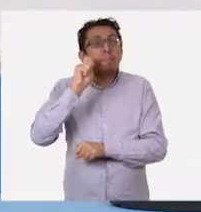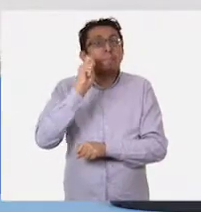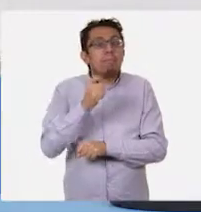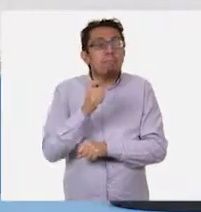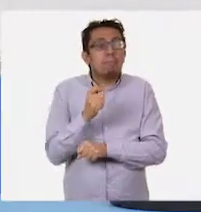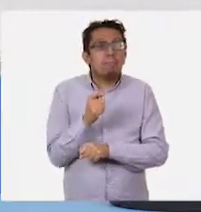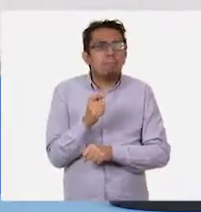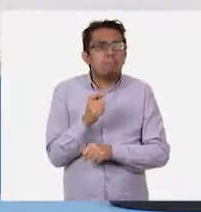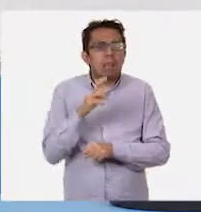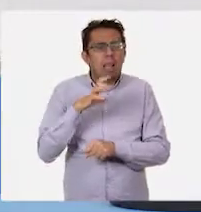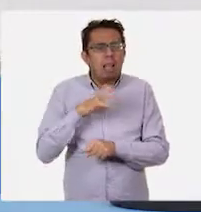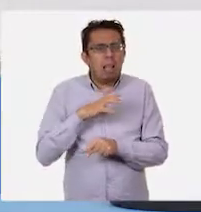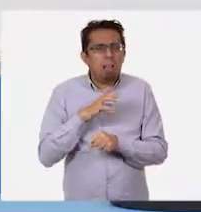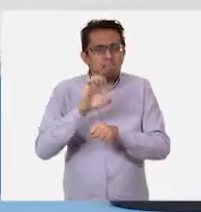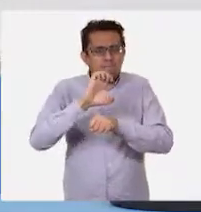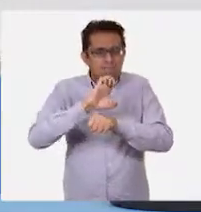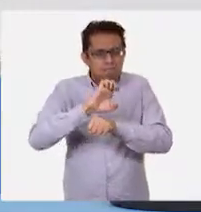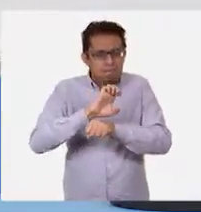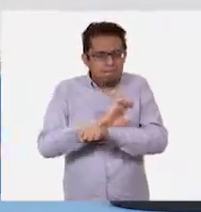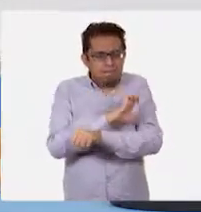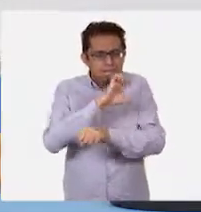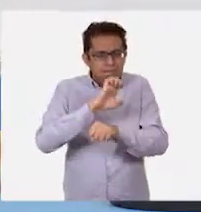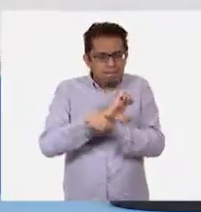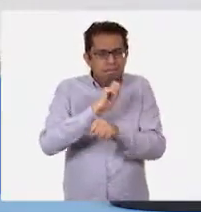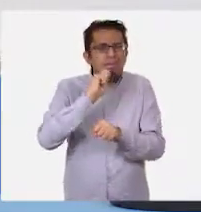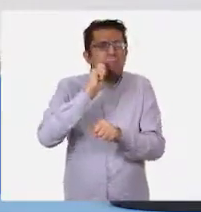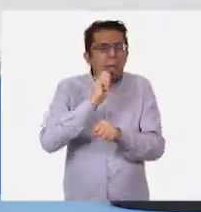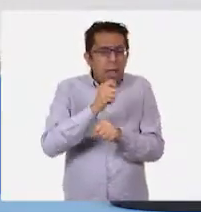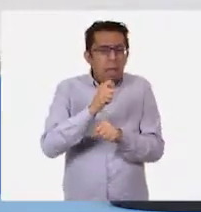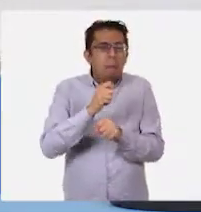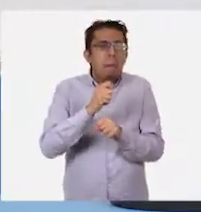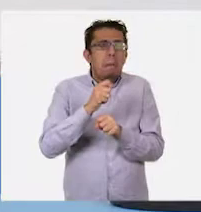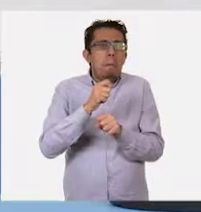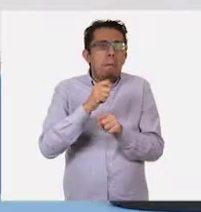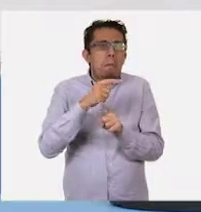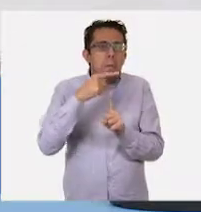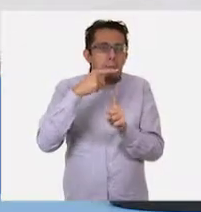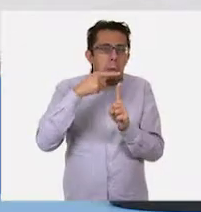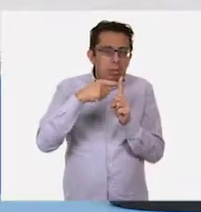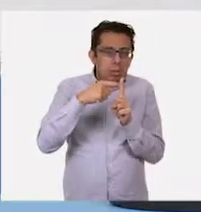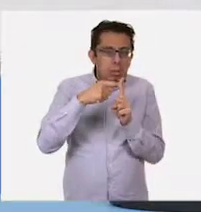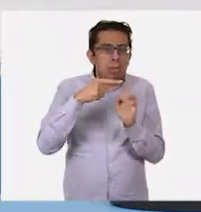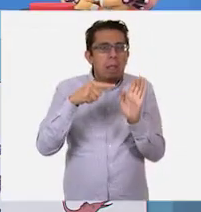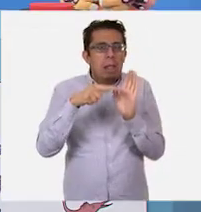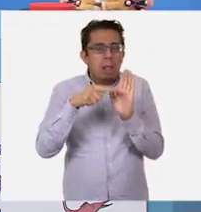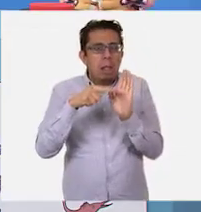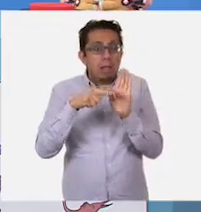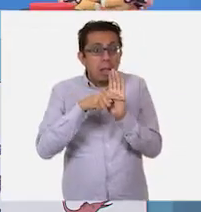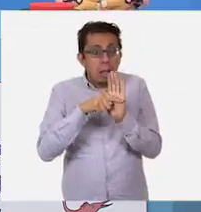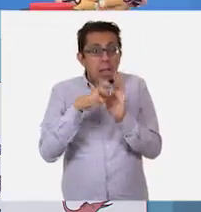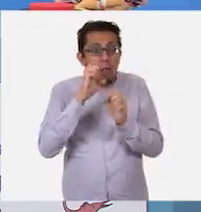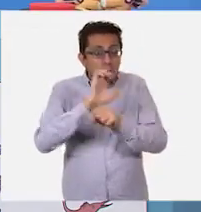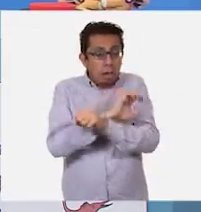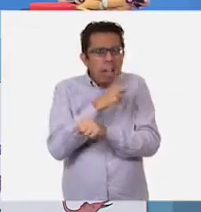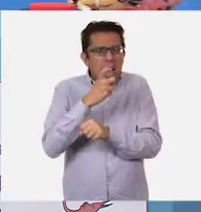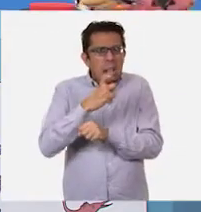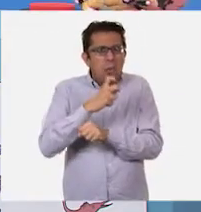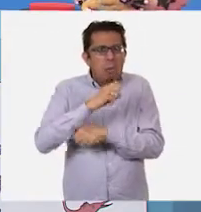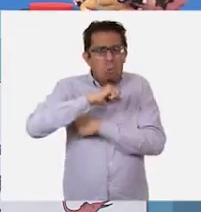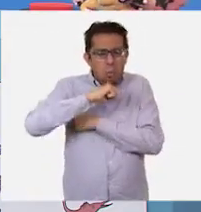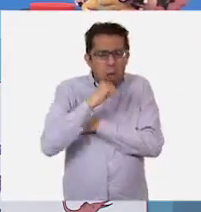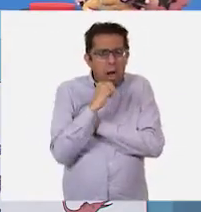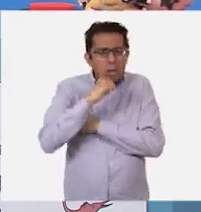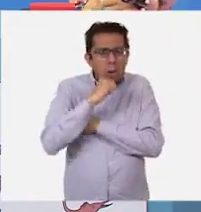de cargas positivas o negativas en un material. ¡Eso